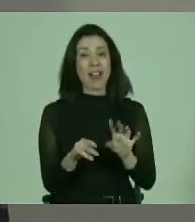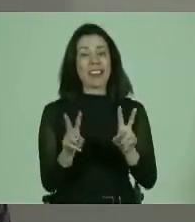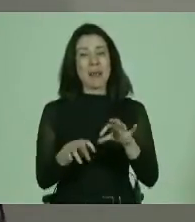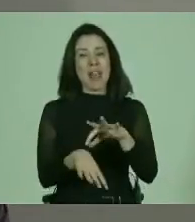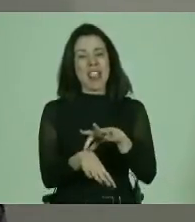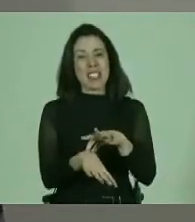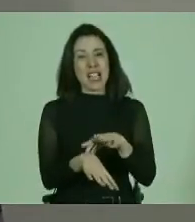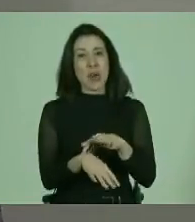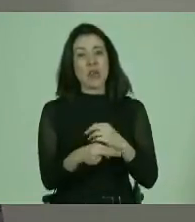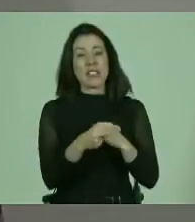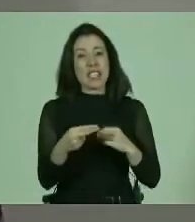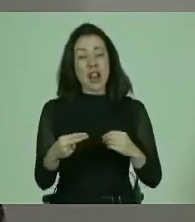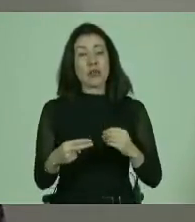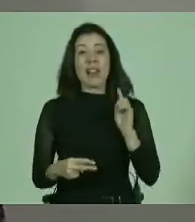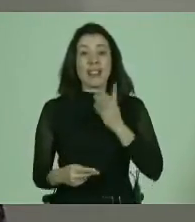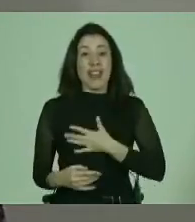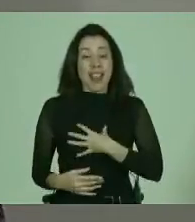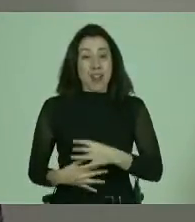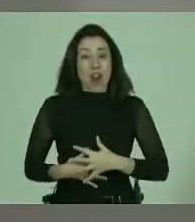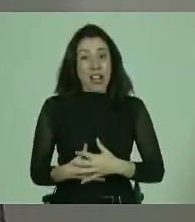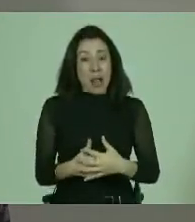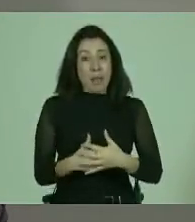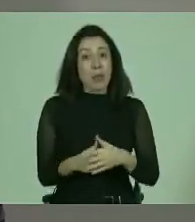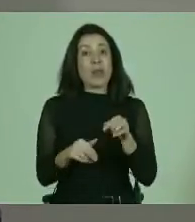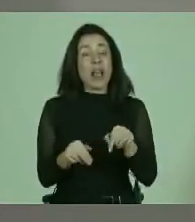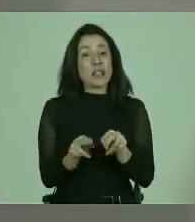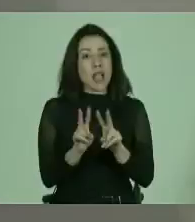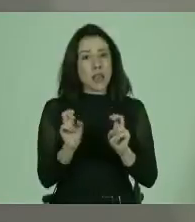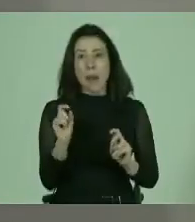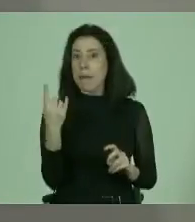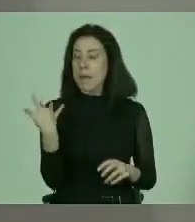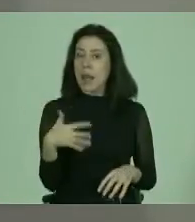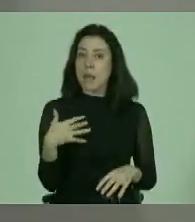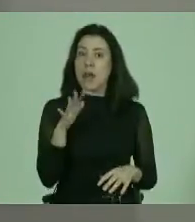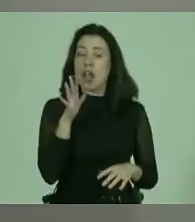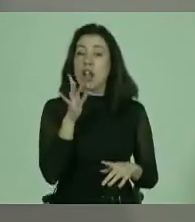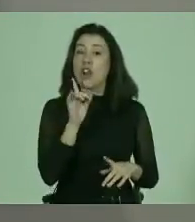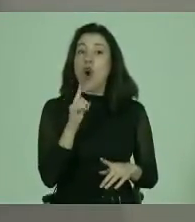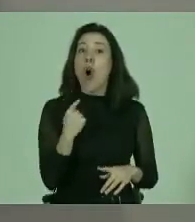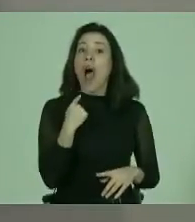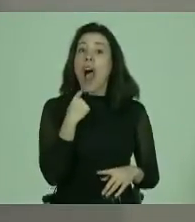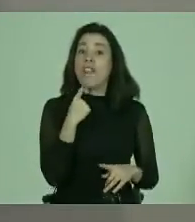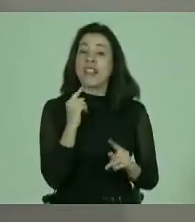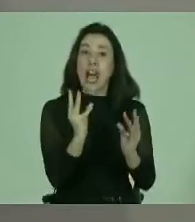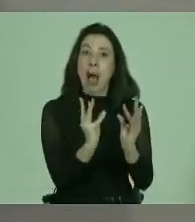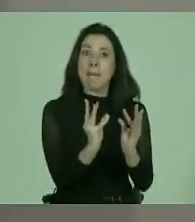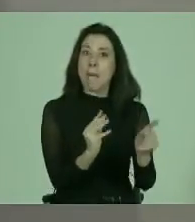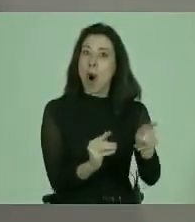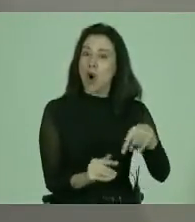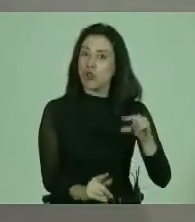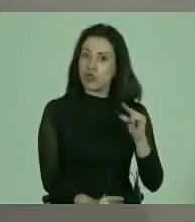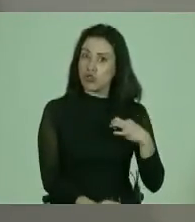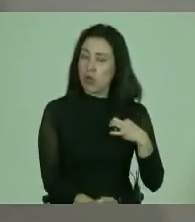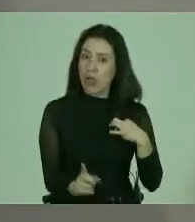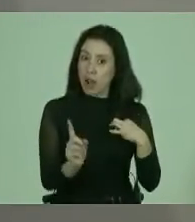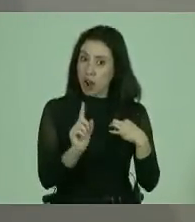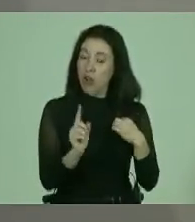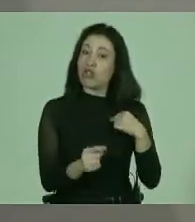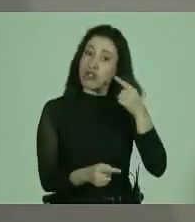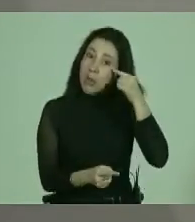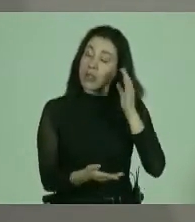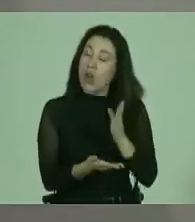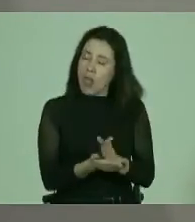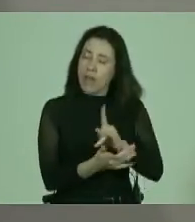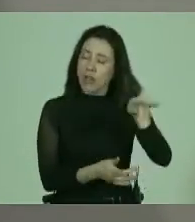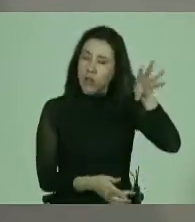la salud sexual y reproductiva son temas de primer nivel y no afectan a pocos ciudadanos entonces creo que debería haber